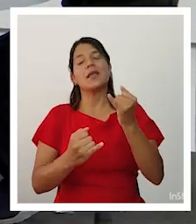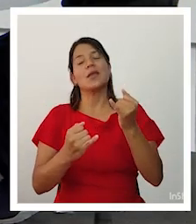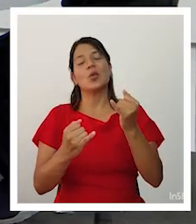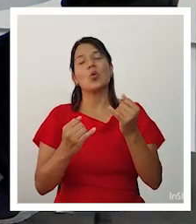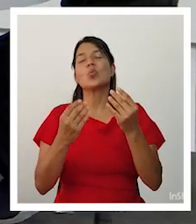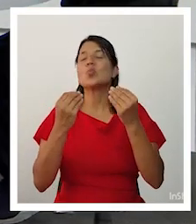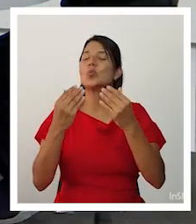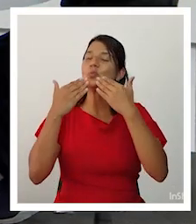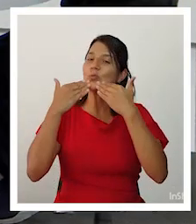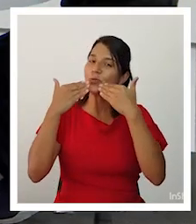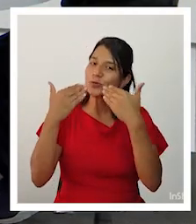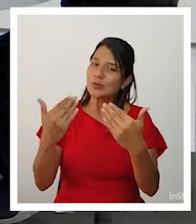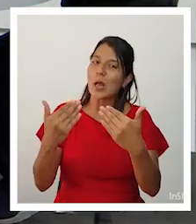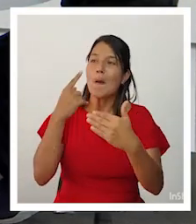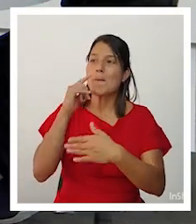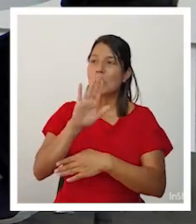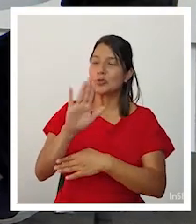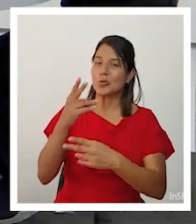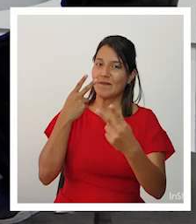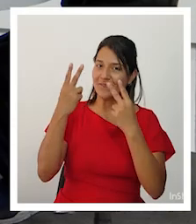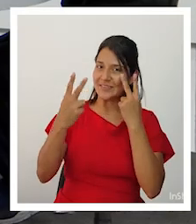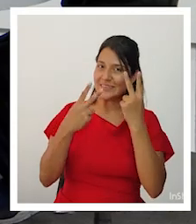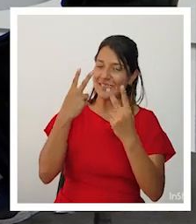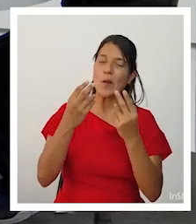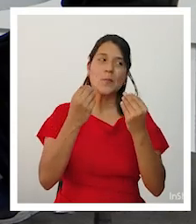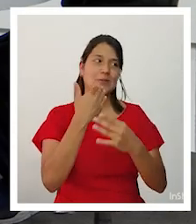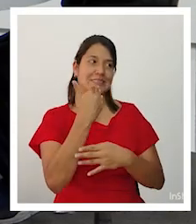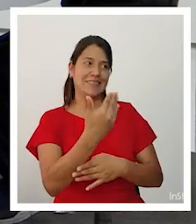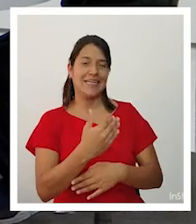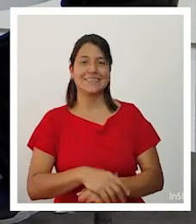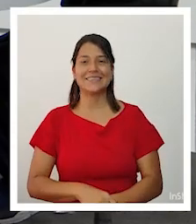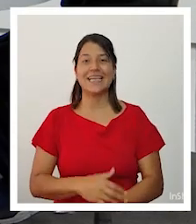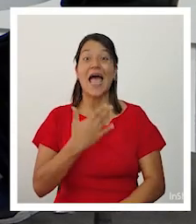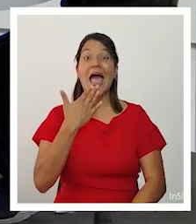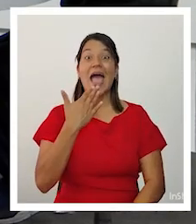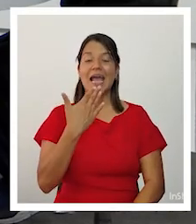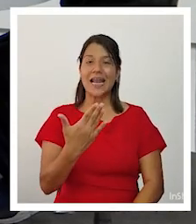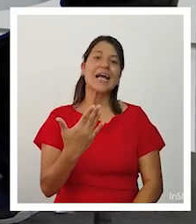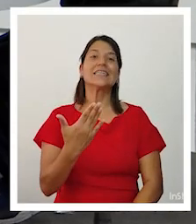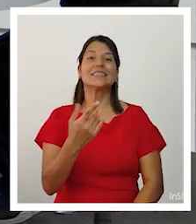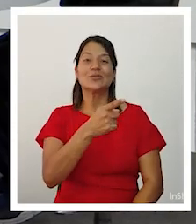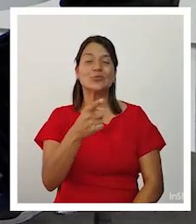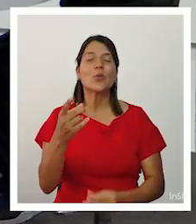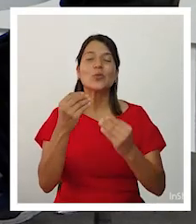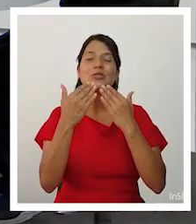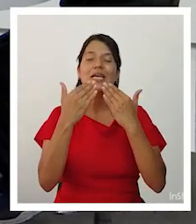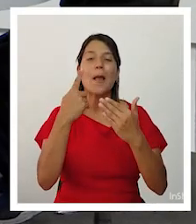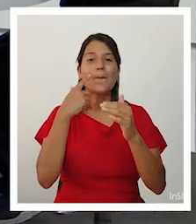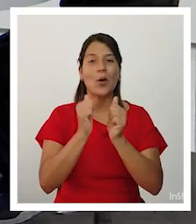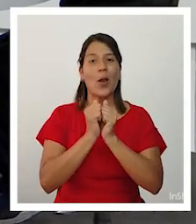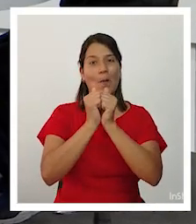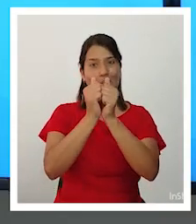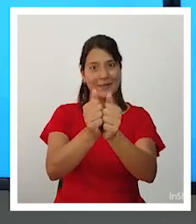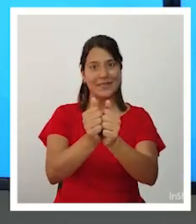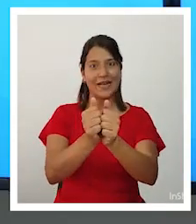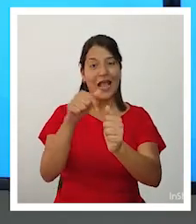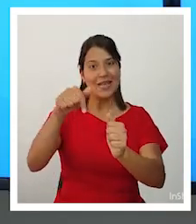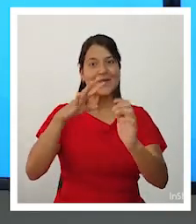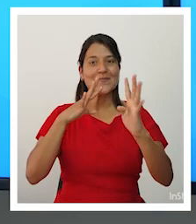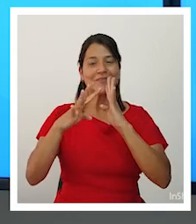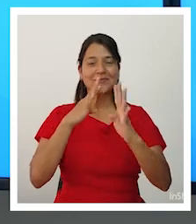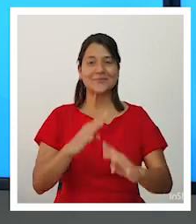enormemente agradecido por su visita. Muchísimas gracias. A ustedes, muchísimas gracias por acompañarnos en